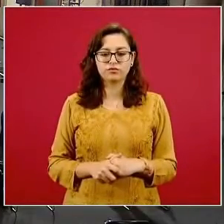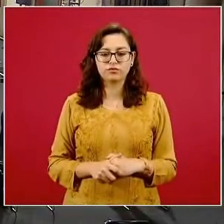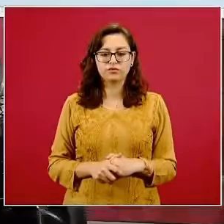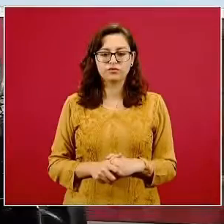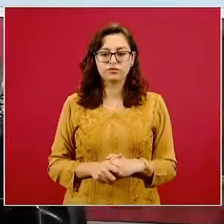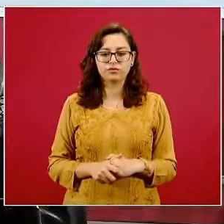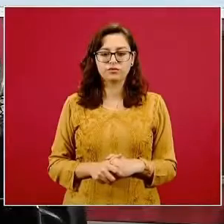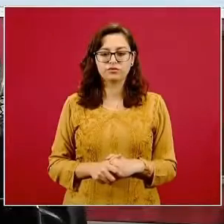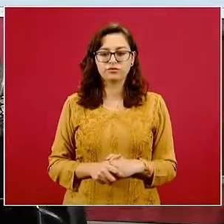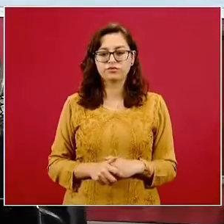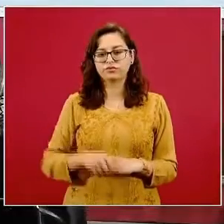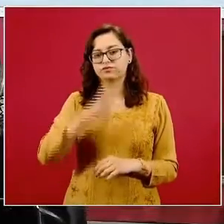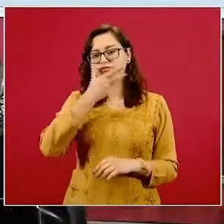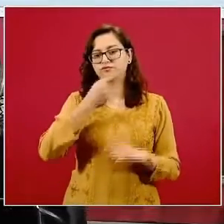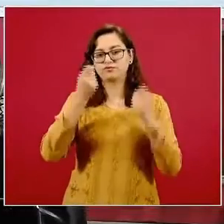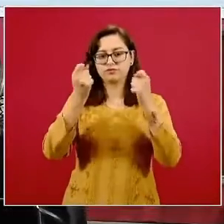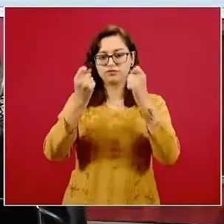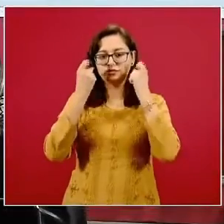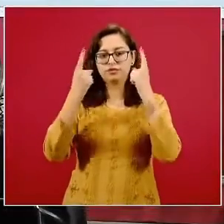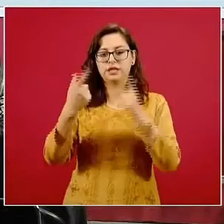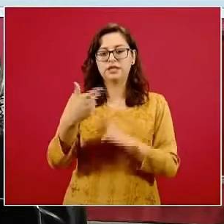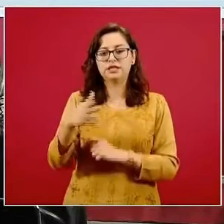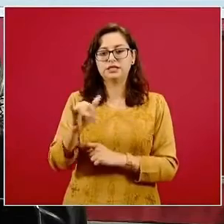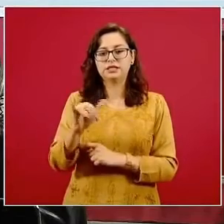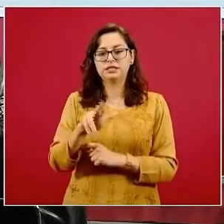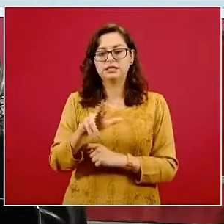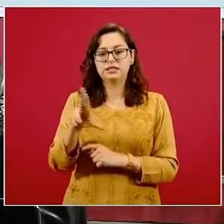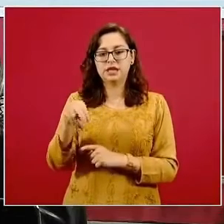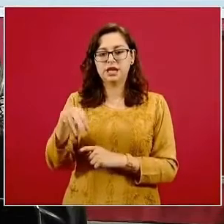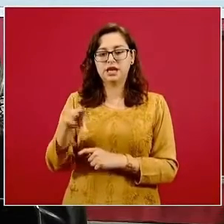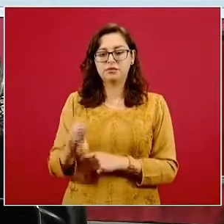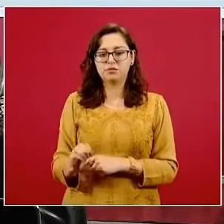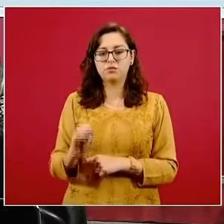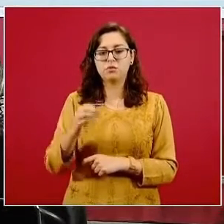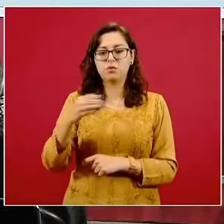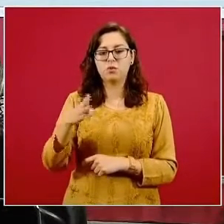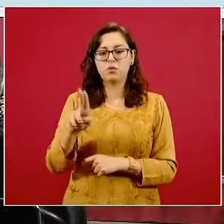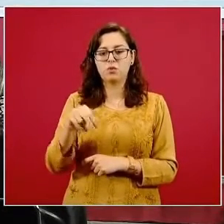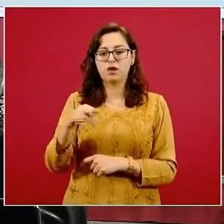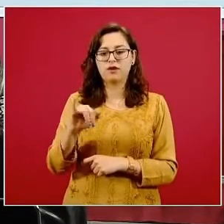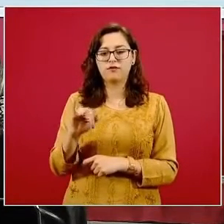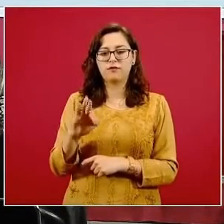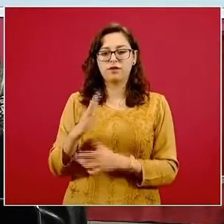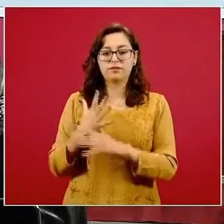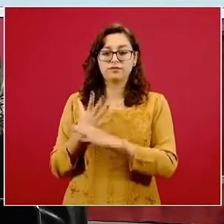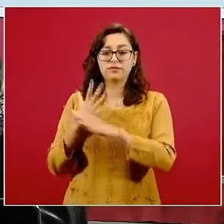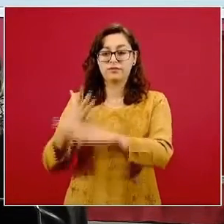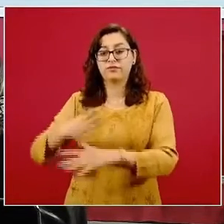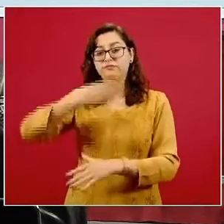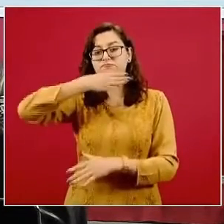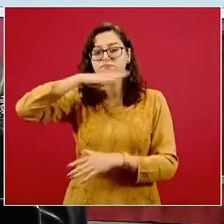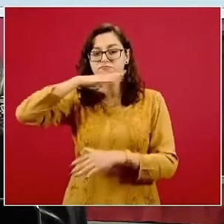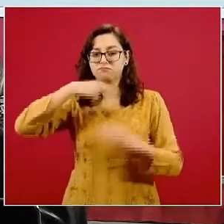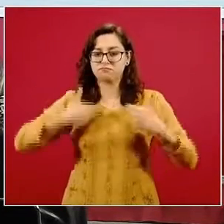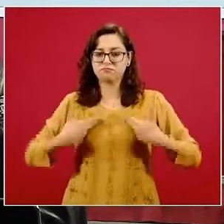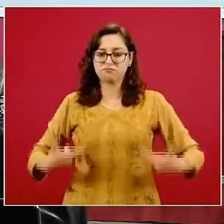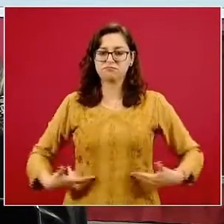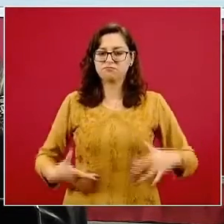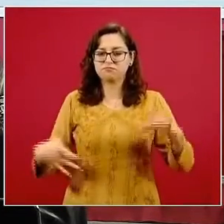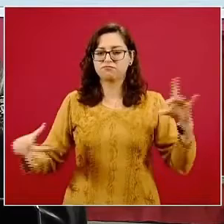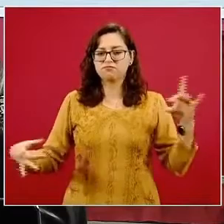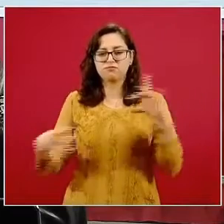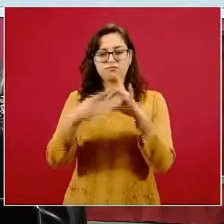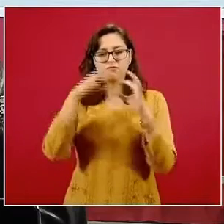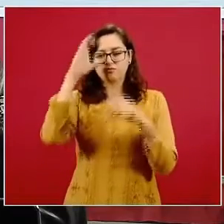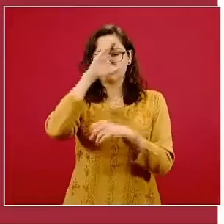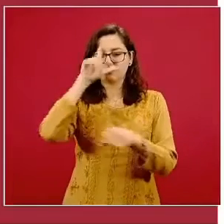de nuestro admiradísimo Guillermo Bonfil Batalla, el maíz es una planta humana, cultural en el sentido más profundo del término, porque no